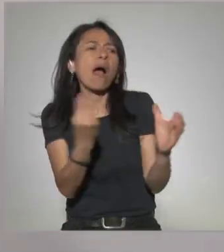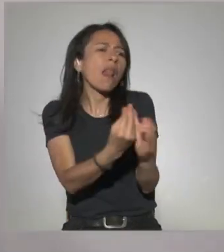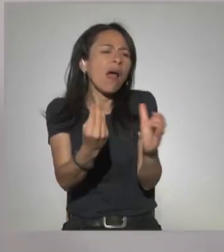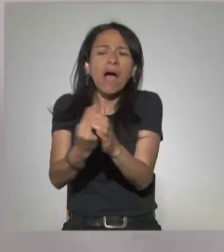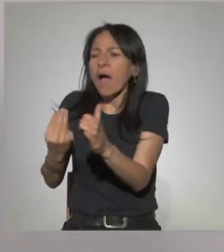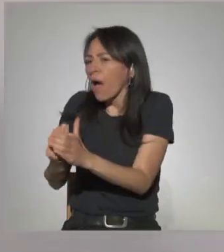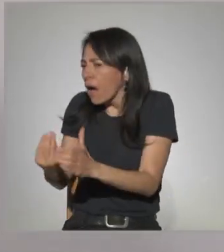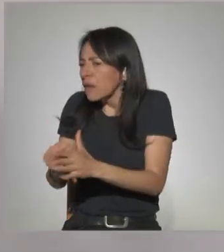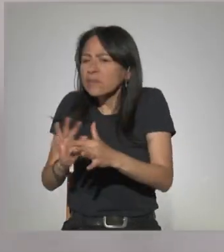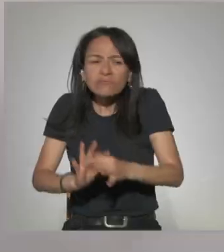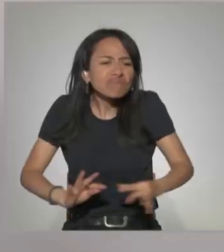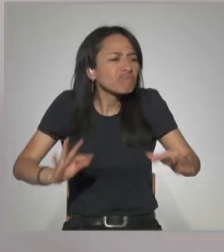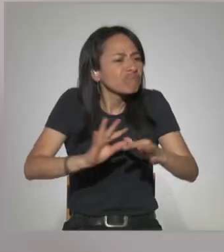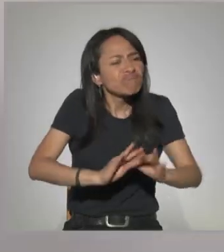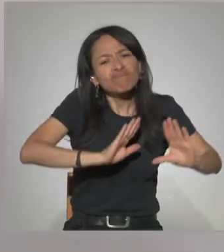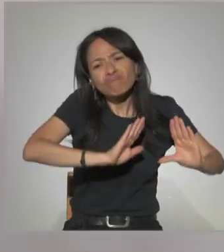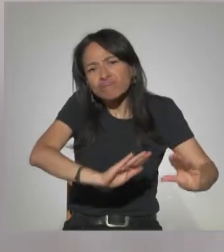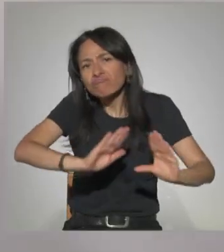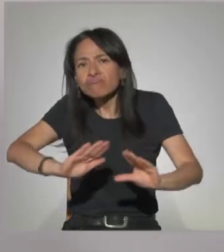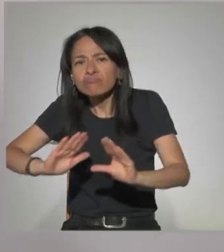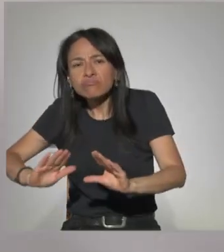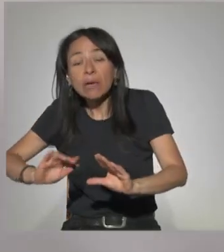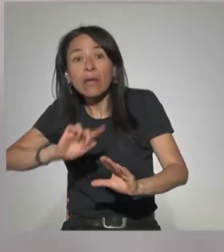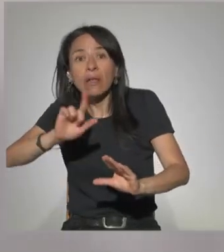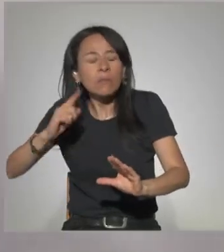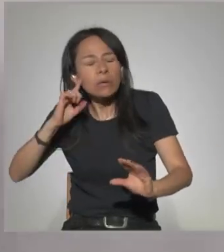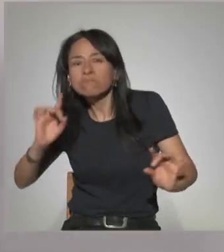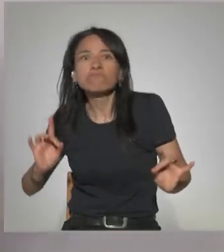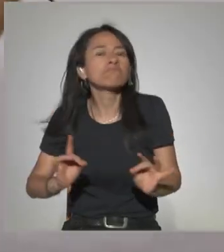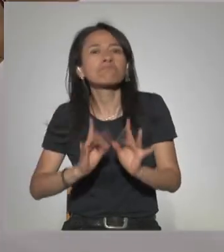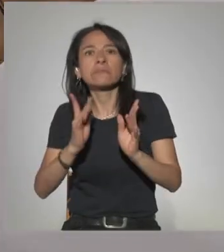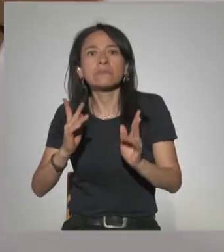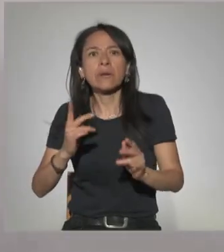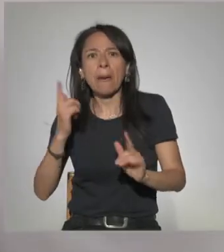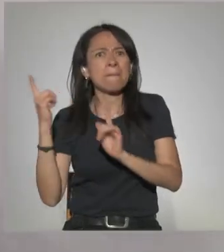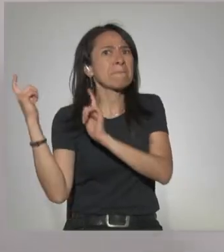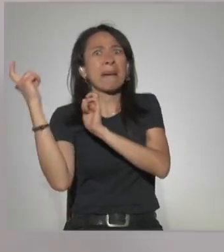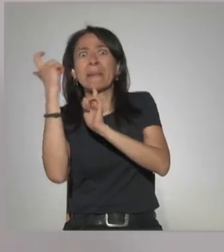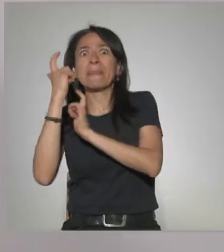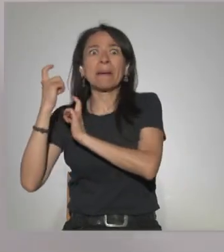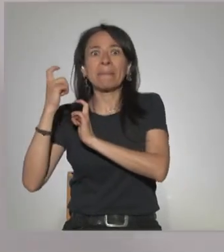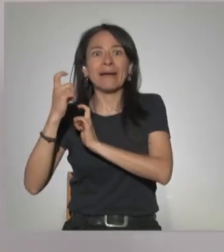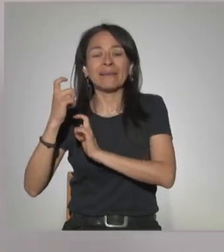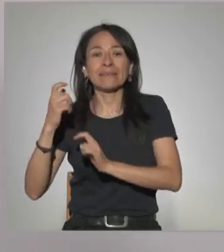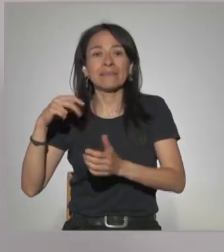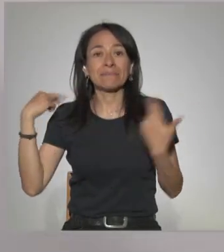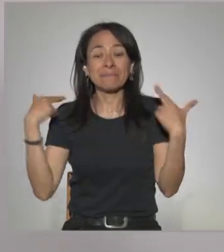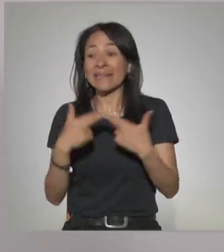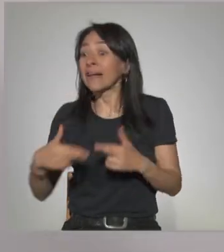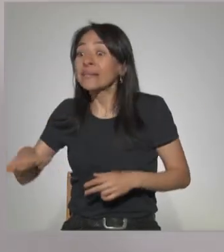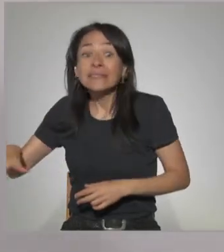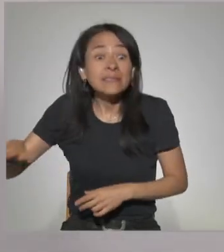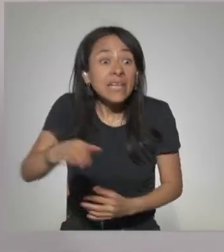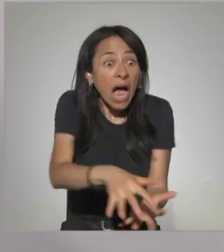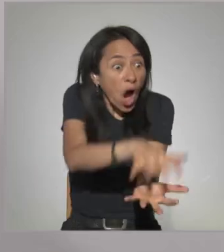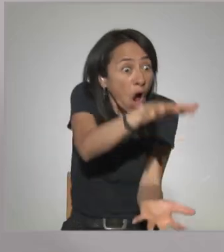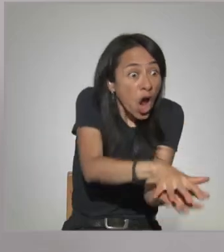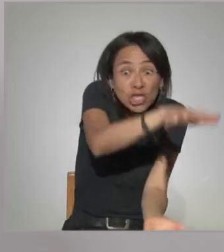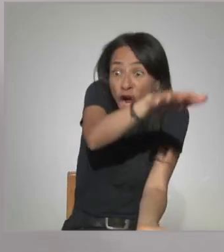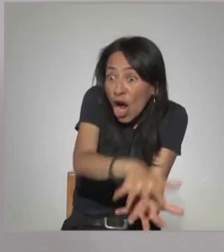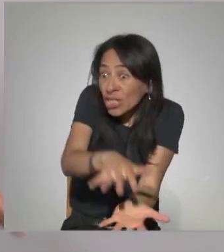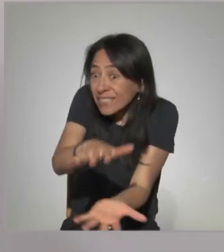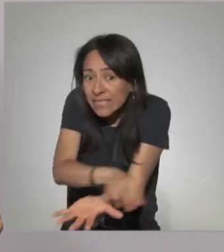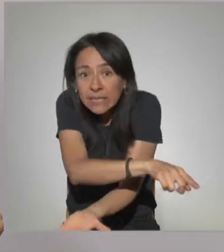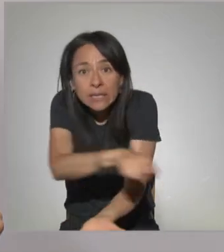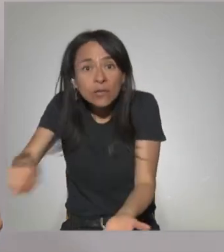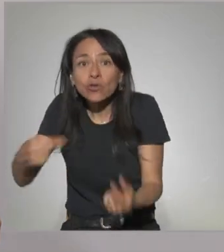funcionando y cuando hay disparos es cocodrilos y los hacen acostarse, pero